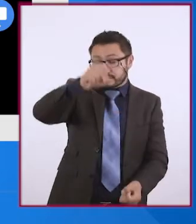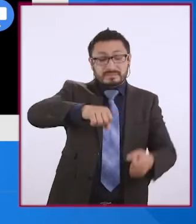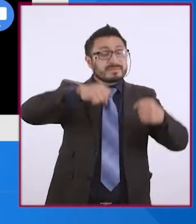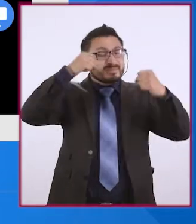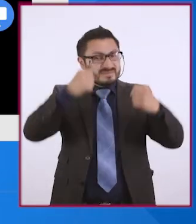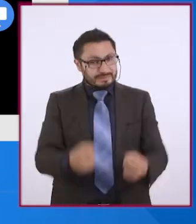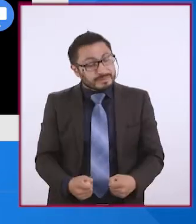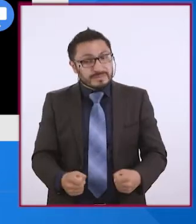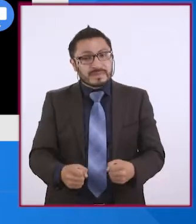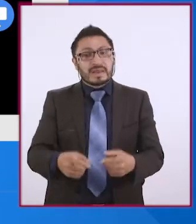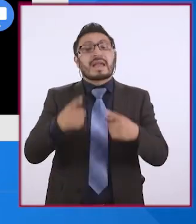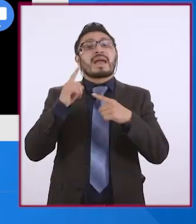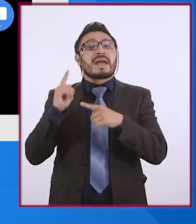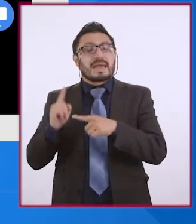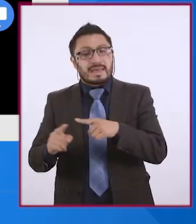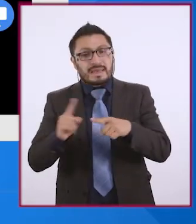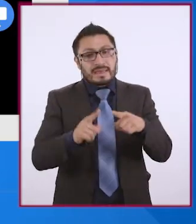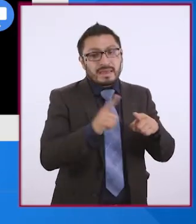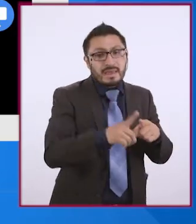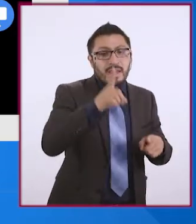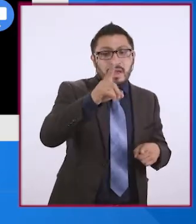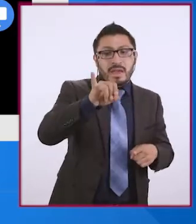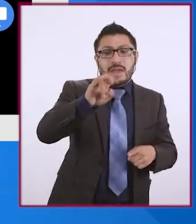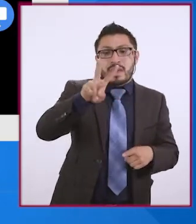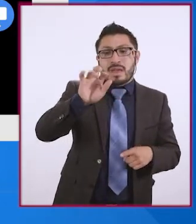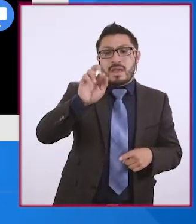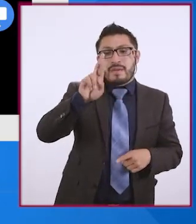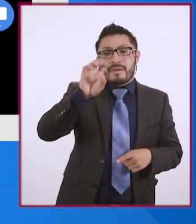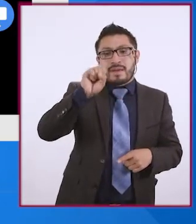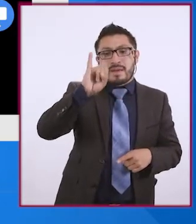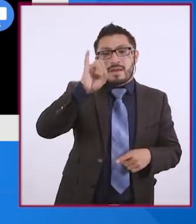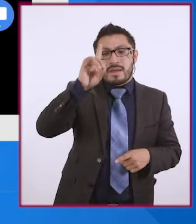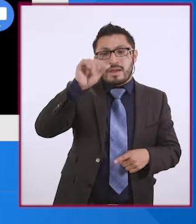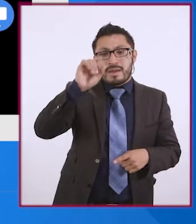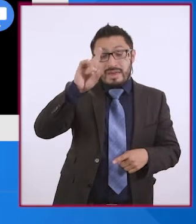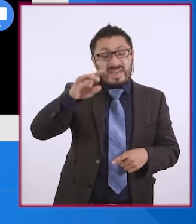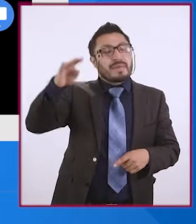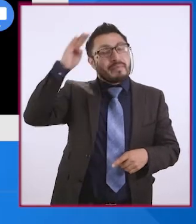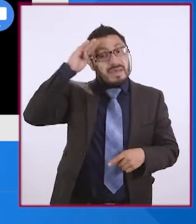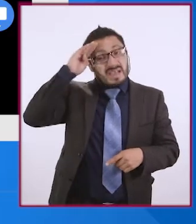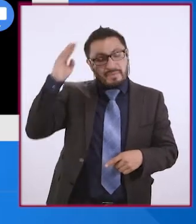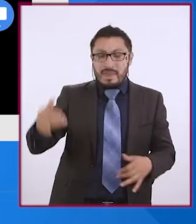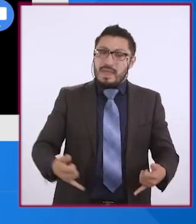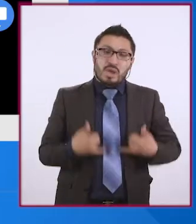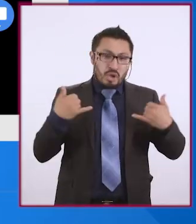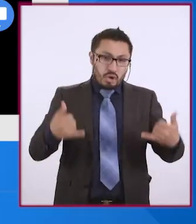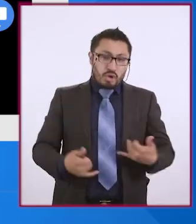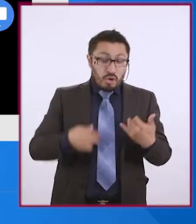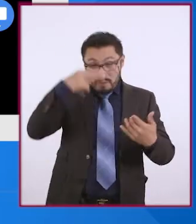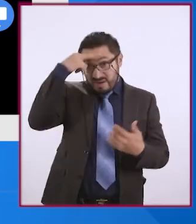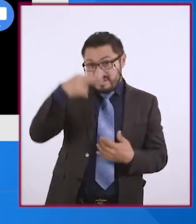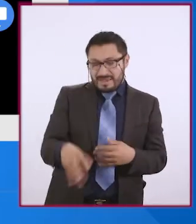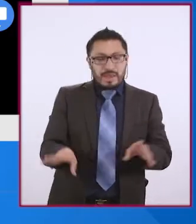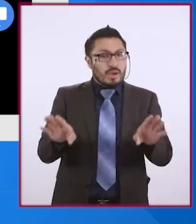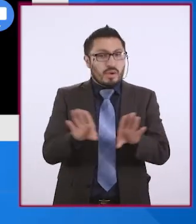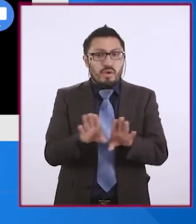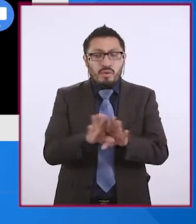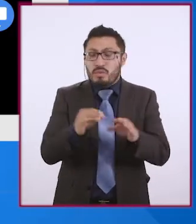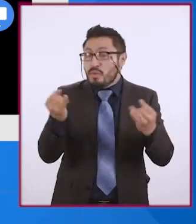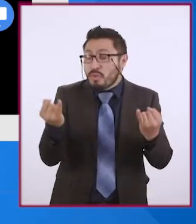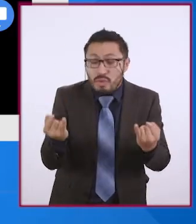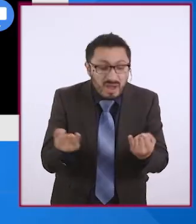la diversidad de pensamiento de la juventud mexicana, como garantiza la diversidad